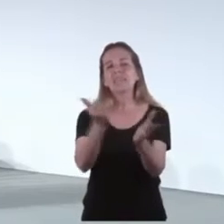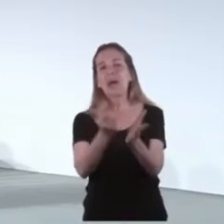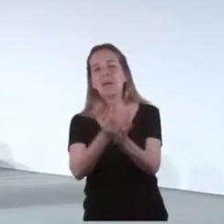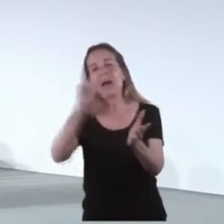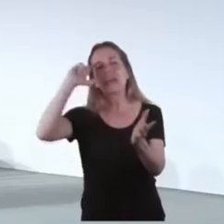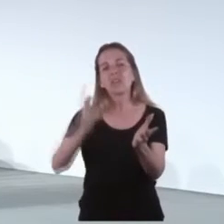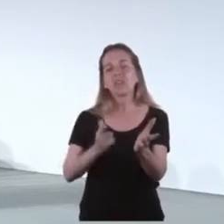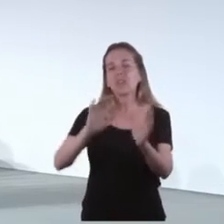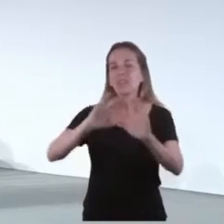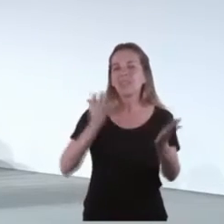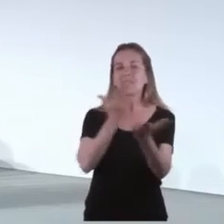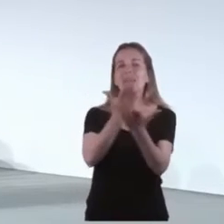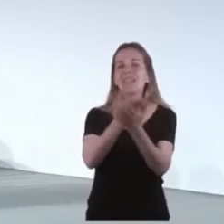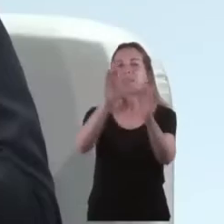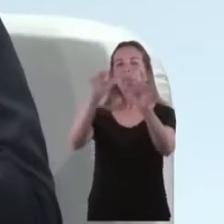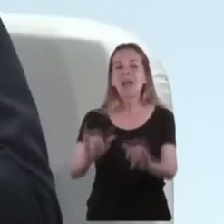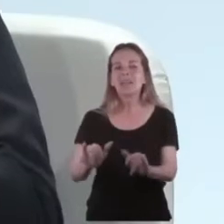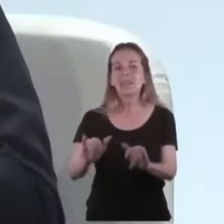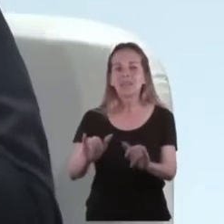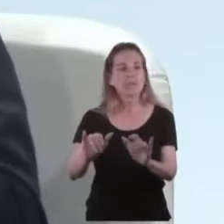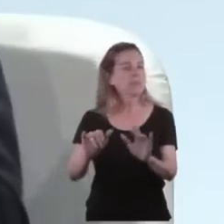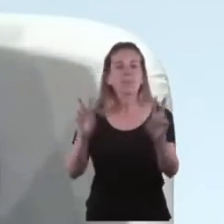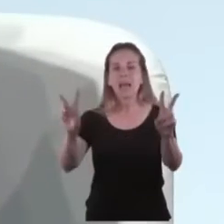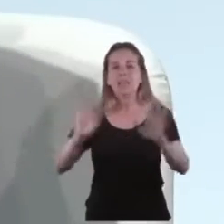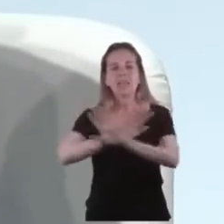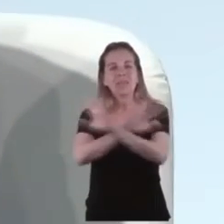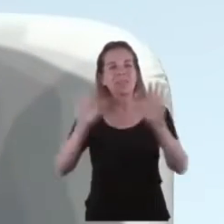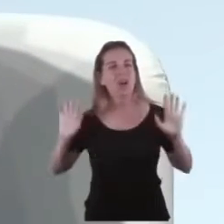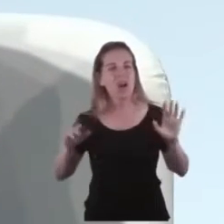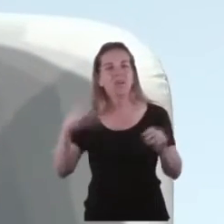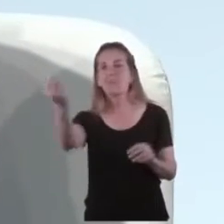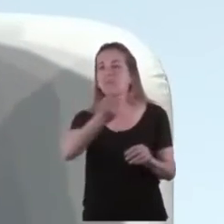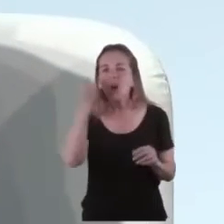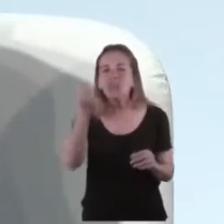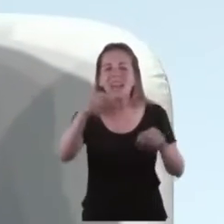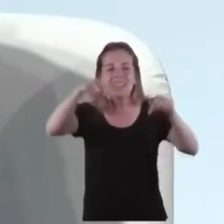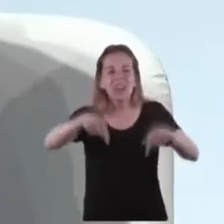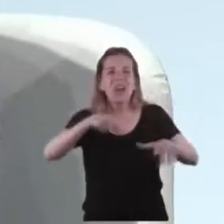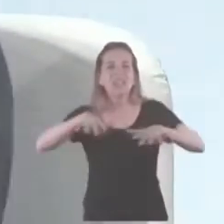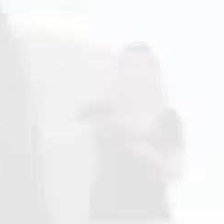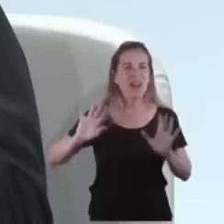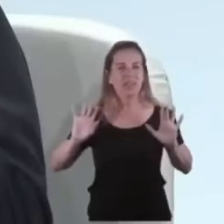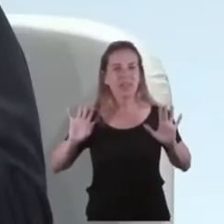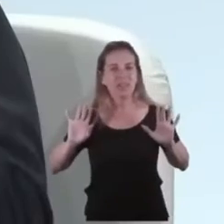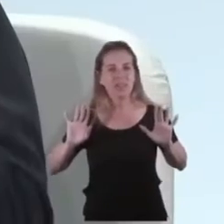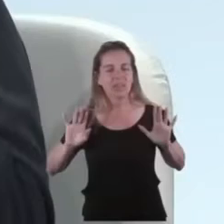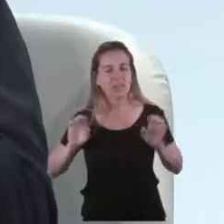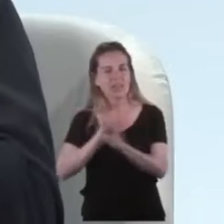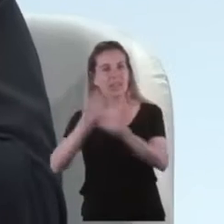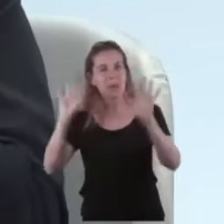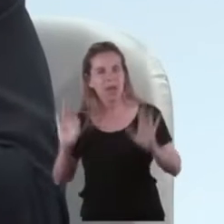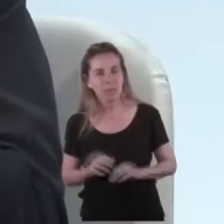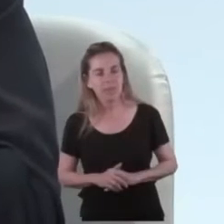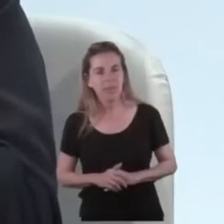ingenuo reclamar la paz. Nada hay más revolucionario en el mundo del presente que reclamar la paz.